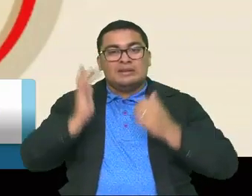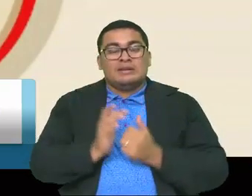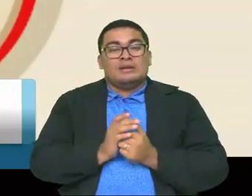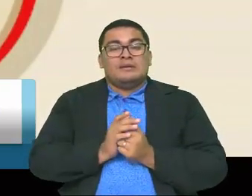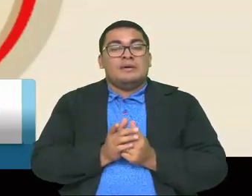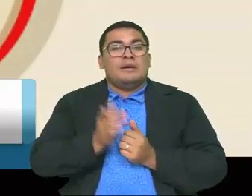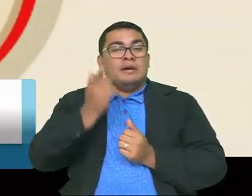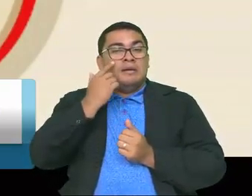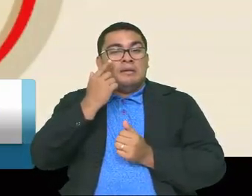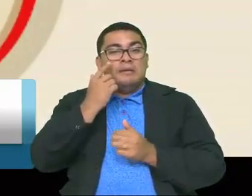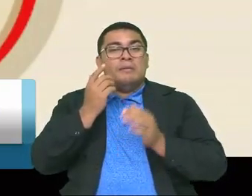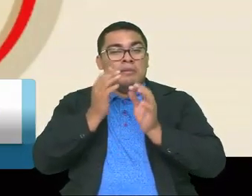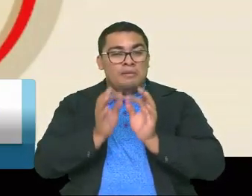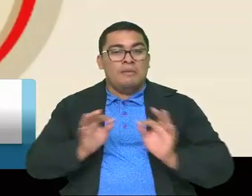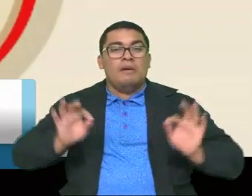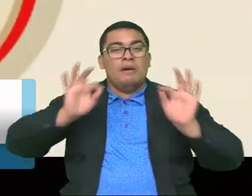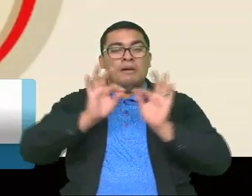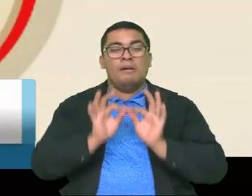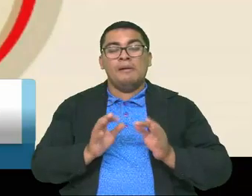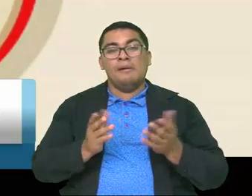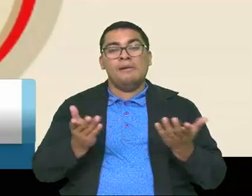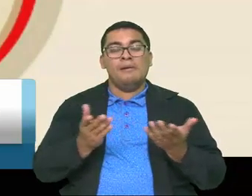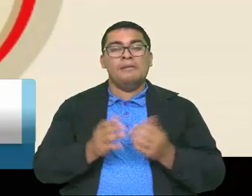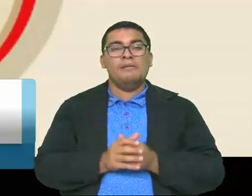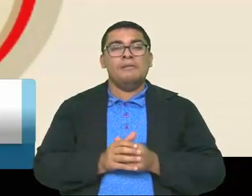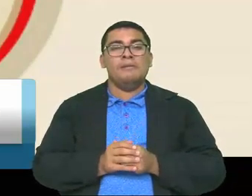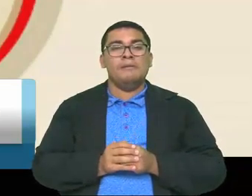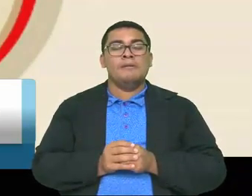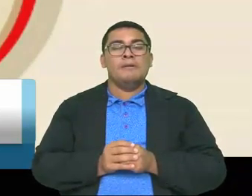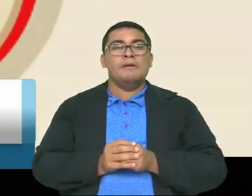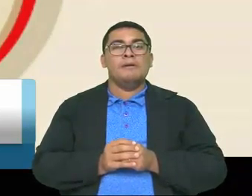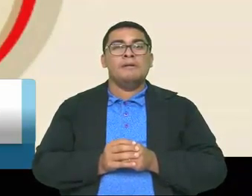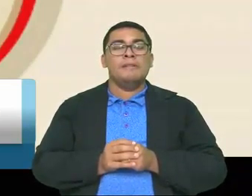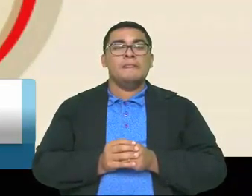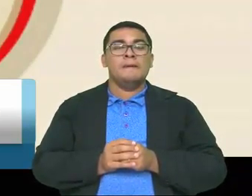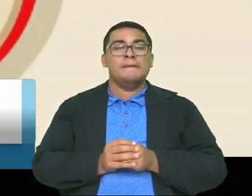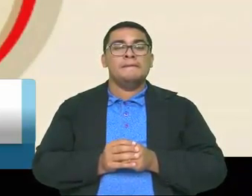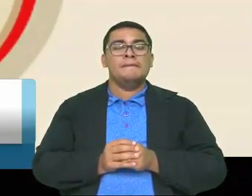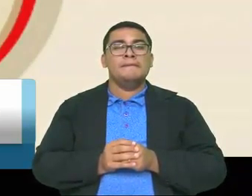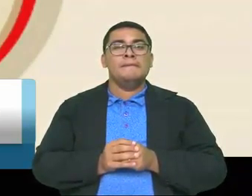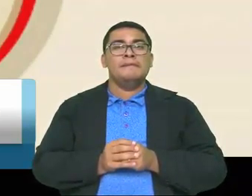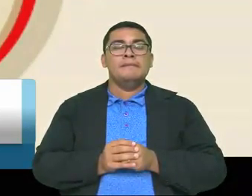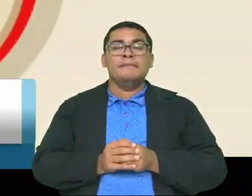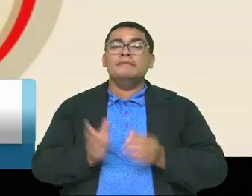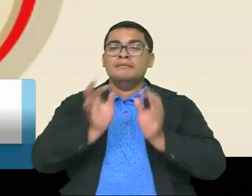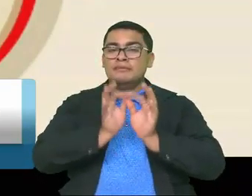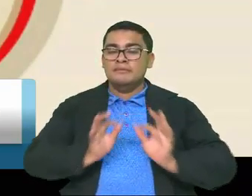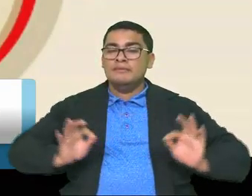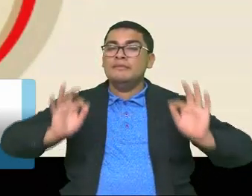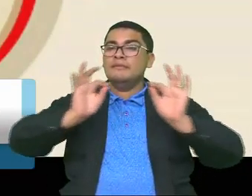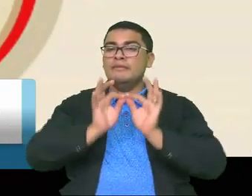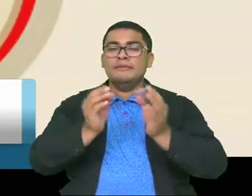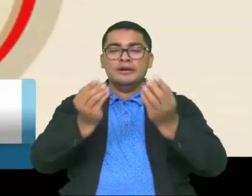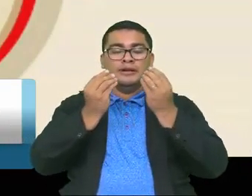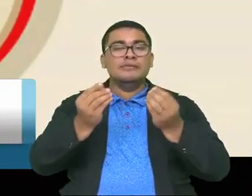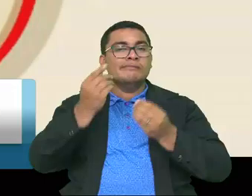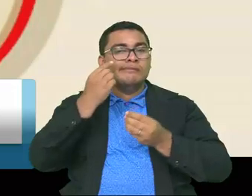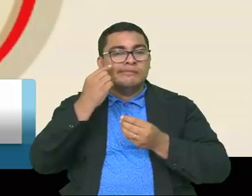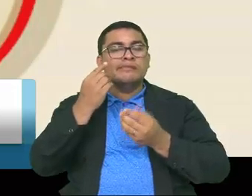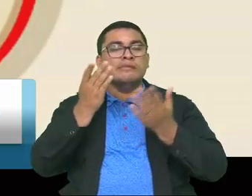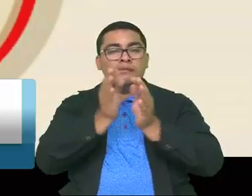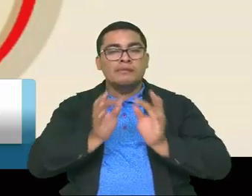tiene neuritis óptica, perdón, ¿cómo hacerle entender de que tiene que esperarse 2 semanas? Porque